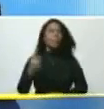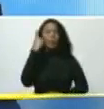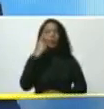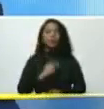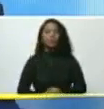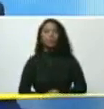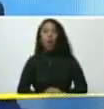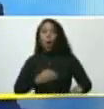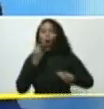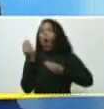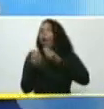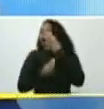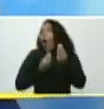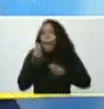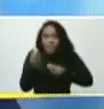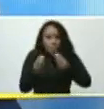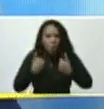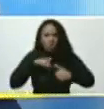¿Cómo hicimos?